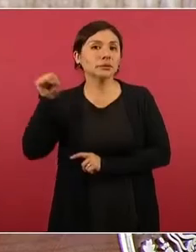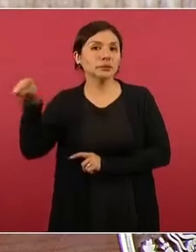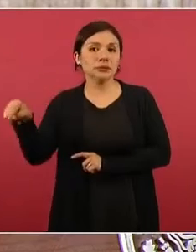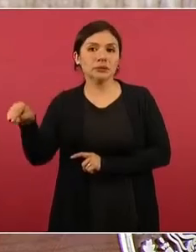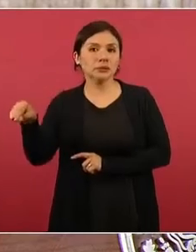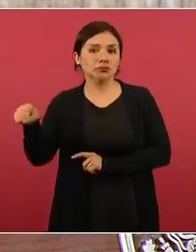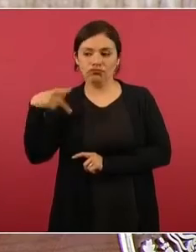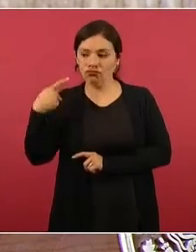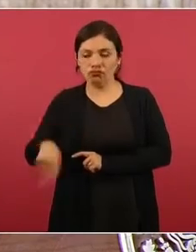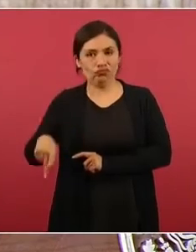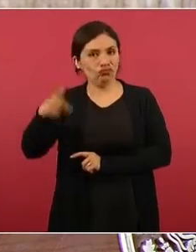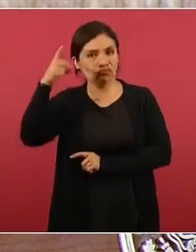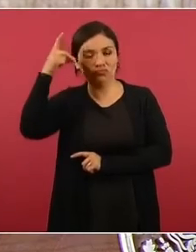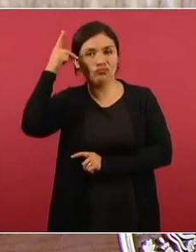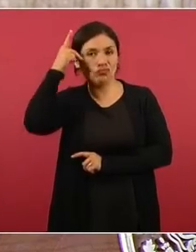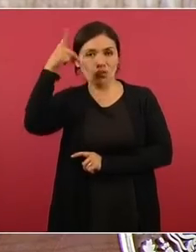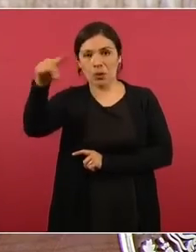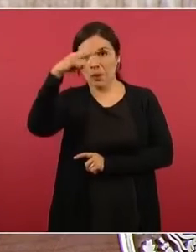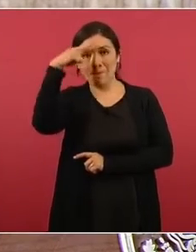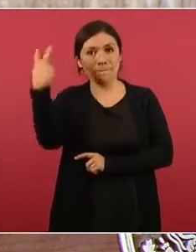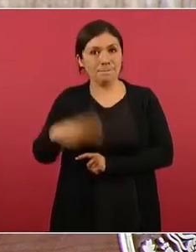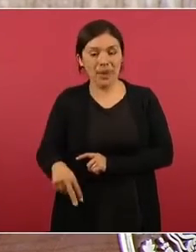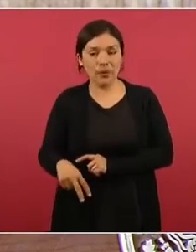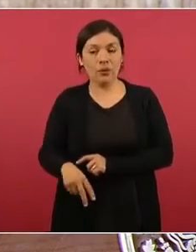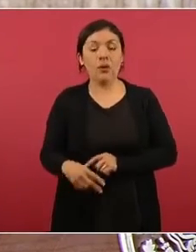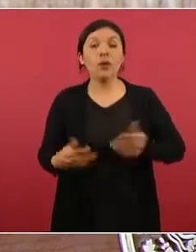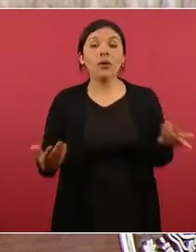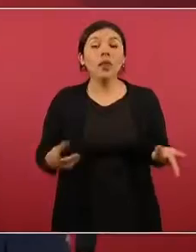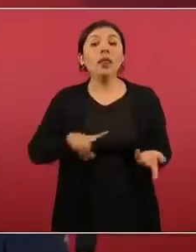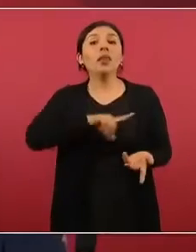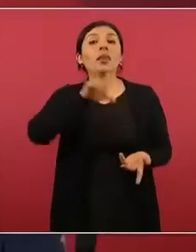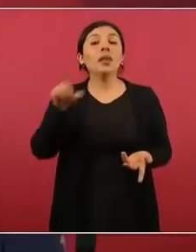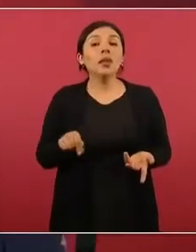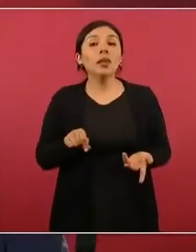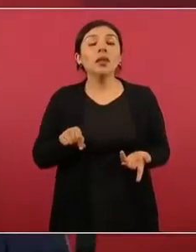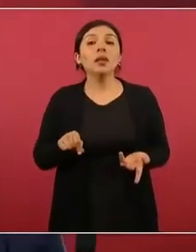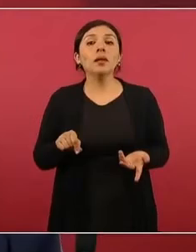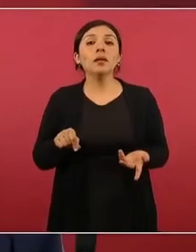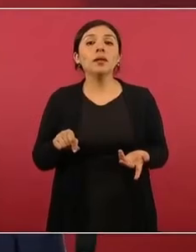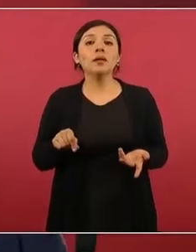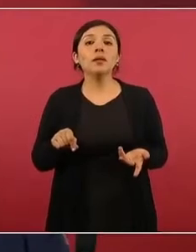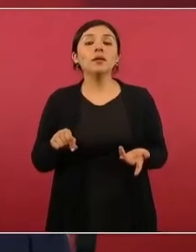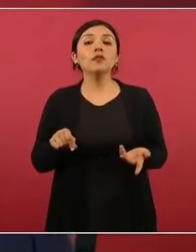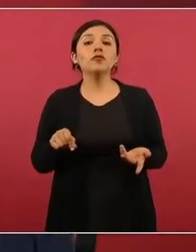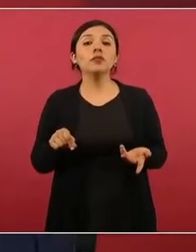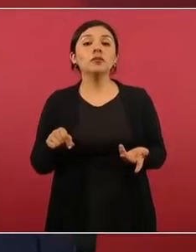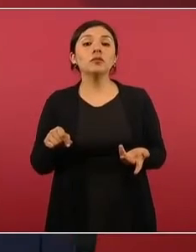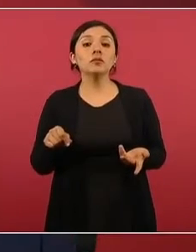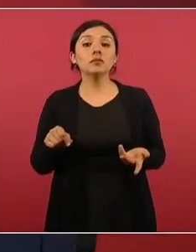es de la nación, y cuando se dan estos